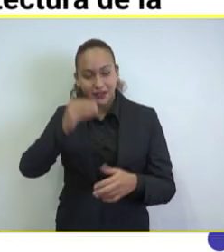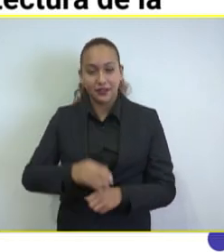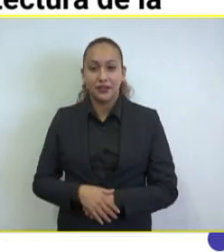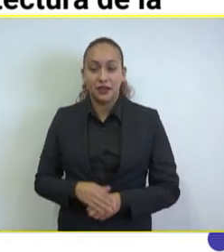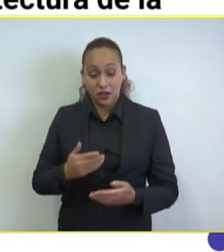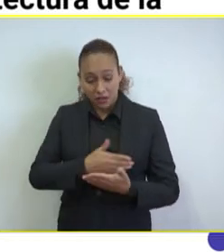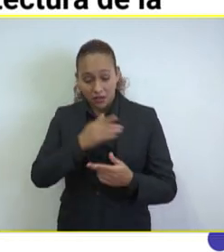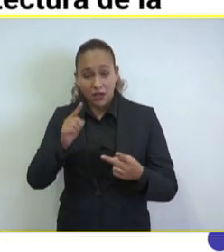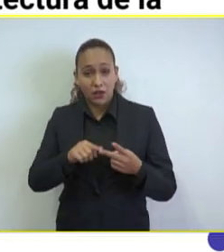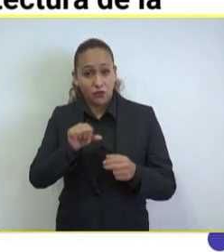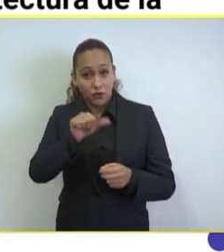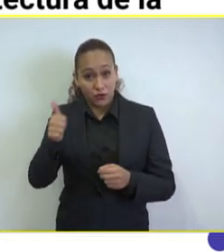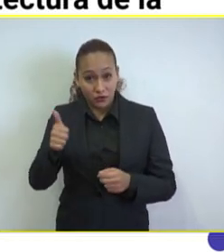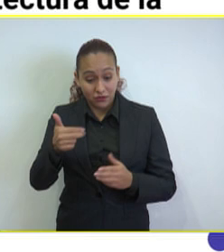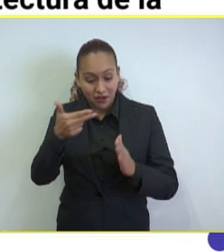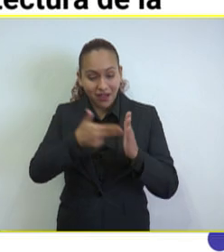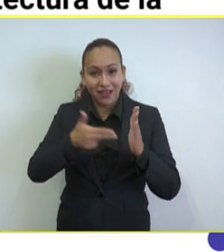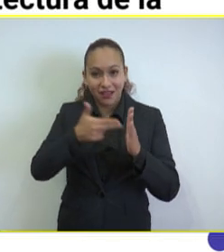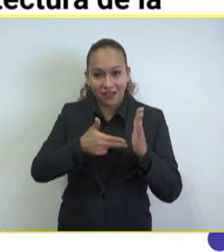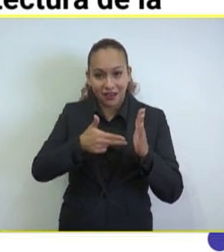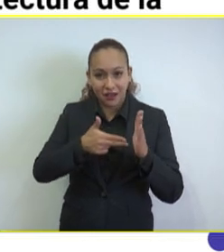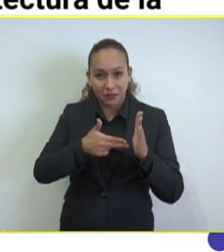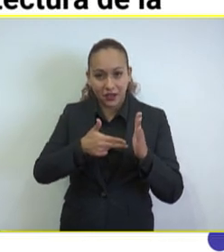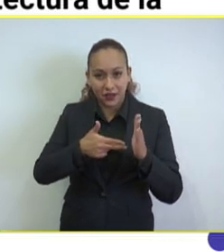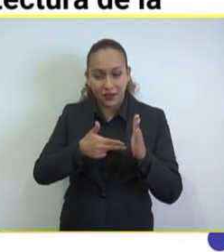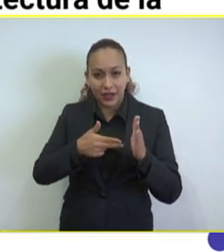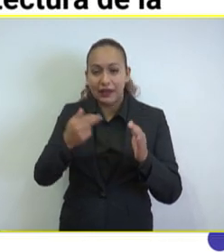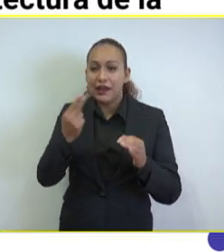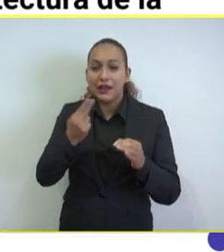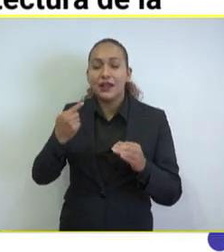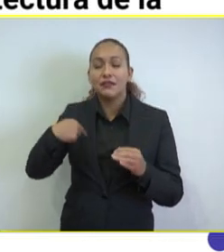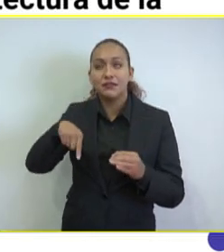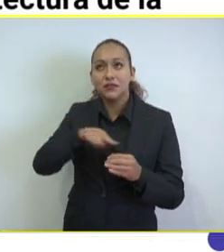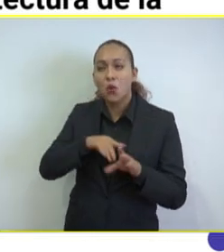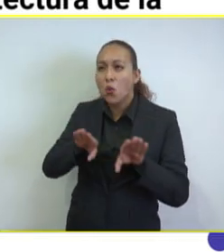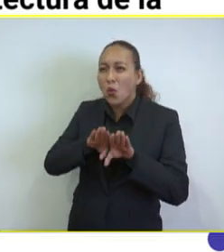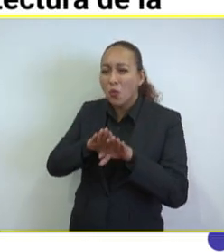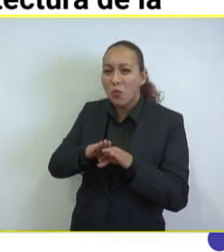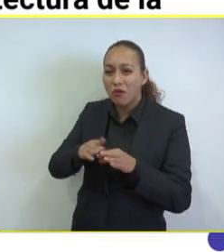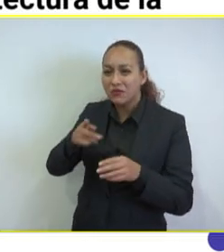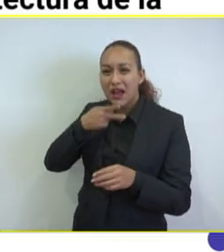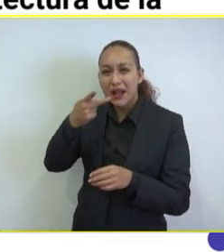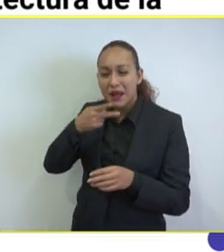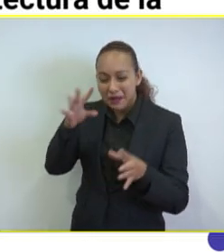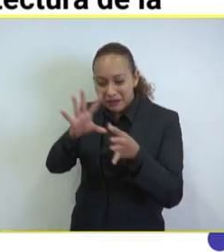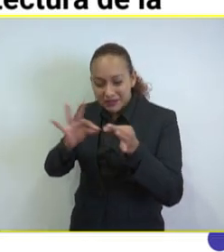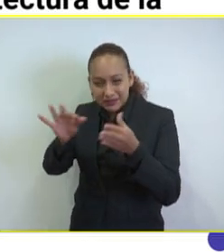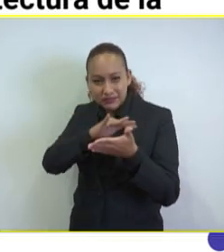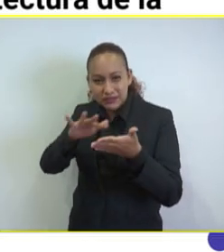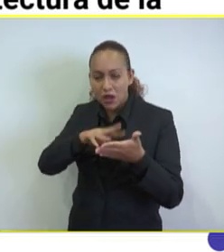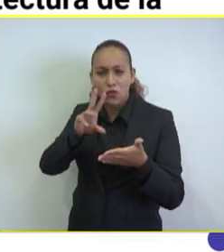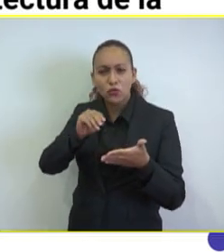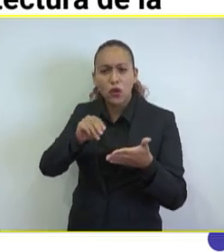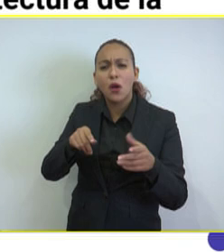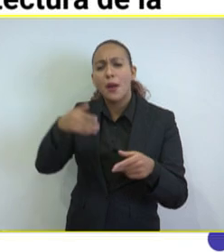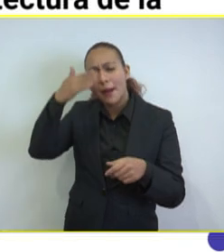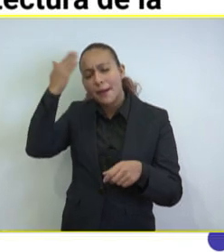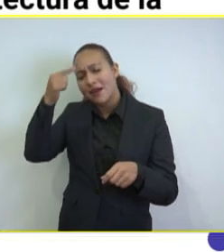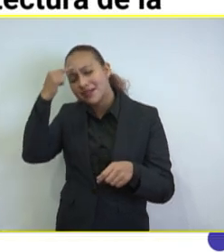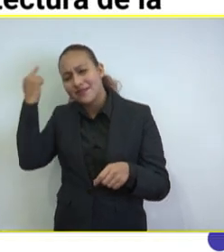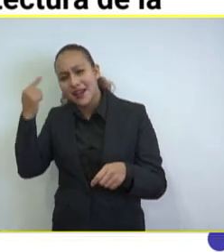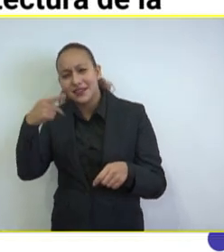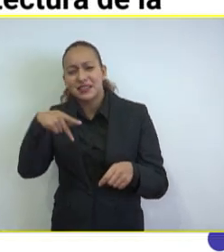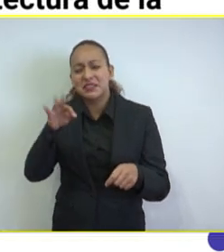ser muy puntuales en las ideas y los conceptos que queríamos comunicar para poder hacer un filtro y darle al usuario la